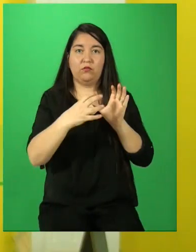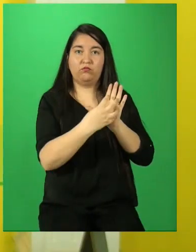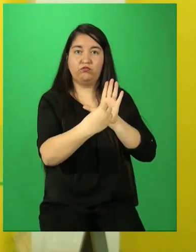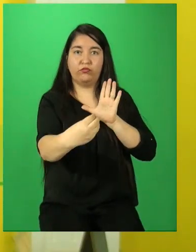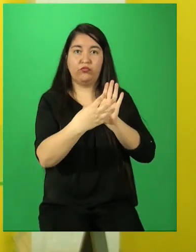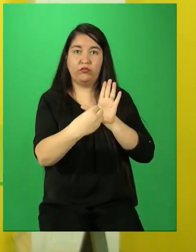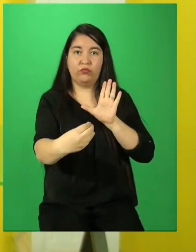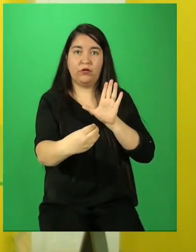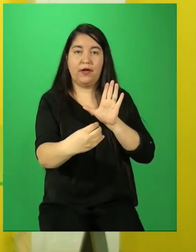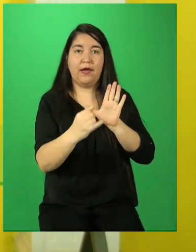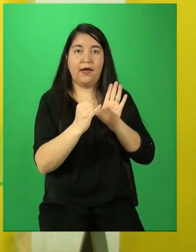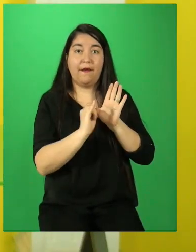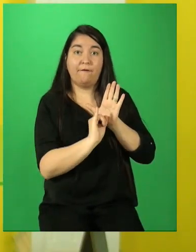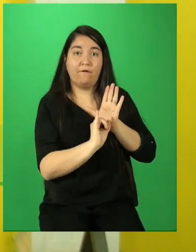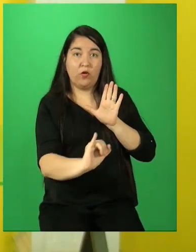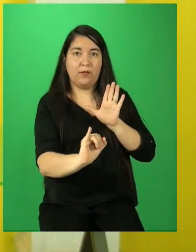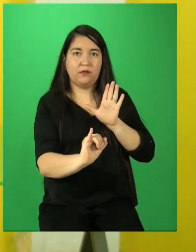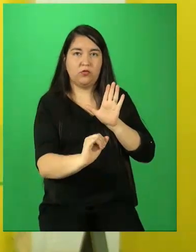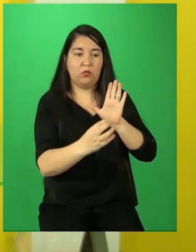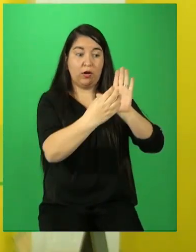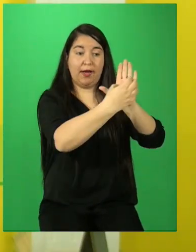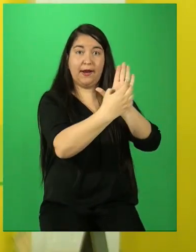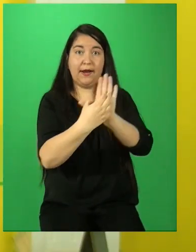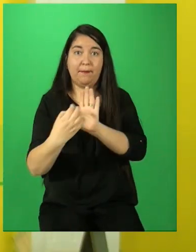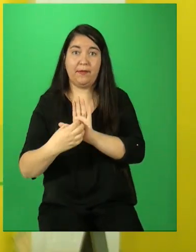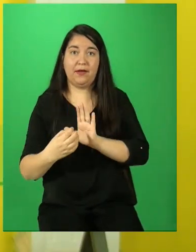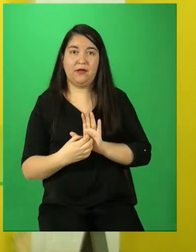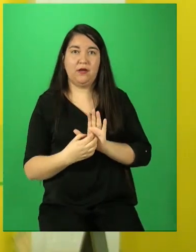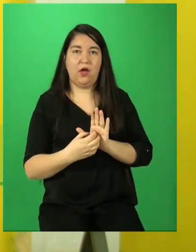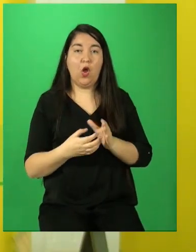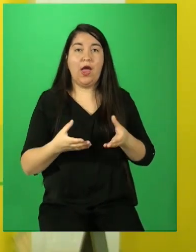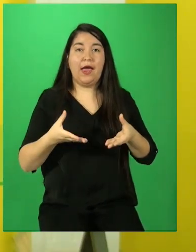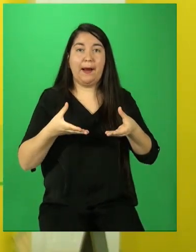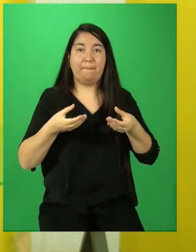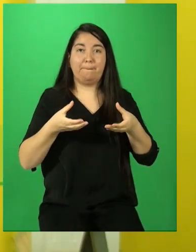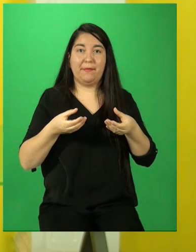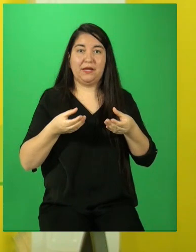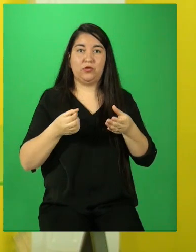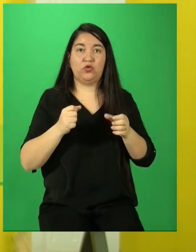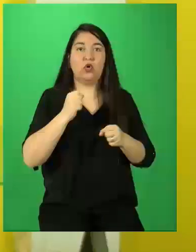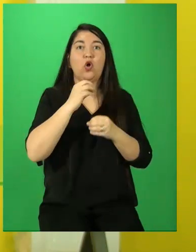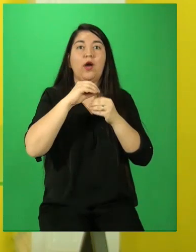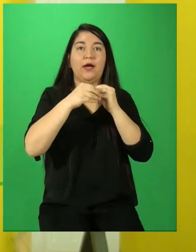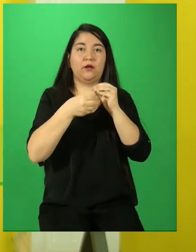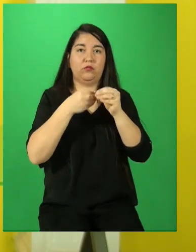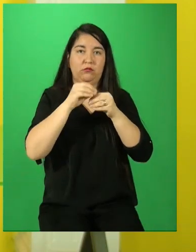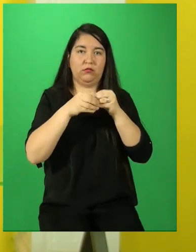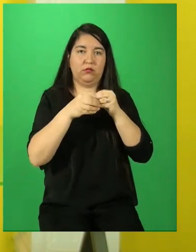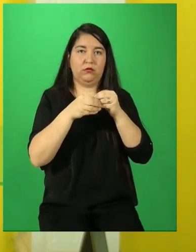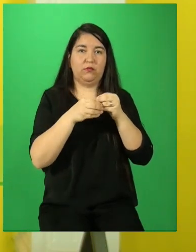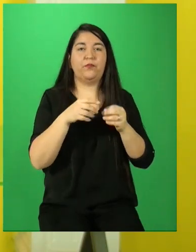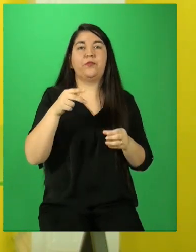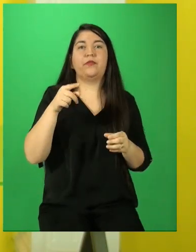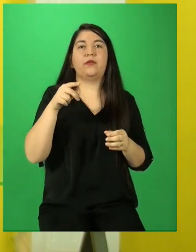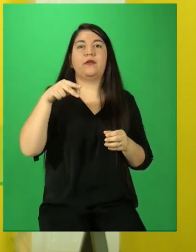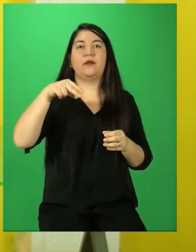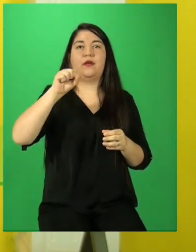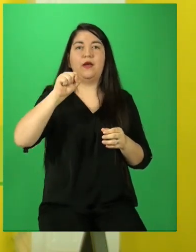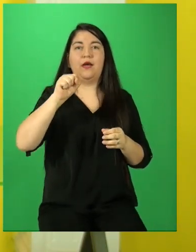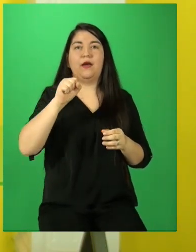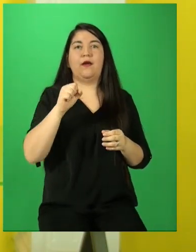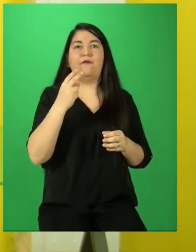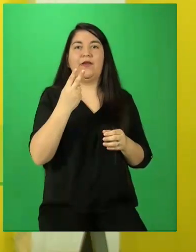sacamos para cada elemento el peso atómico. Para el sodio va a ser 23 gramos mol,